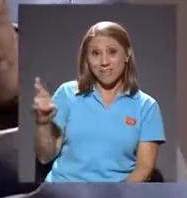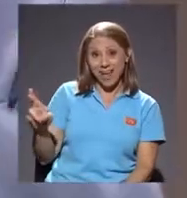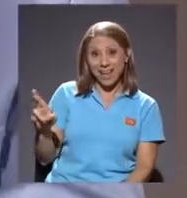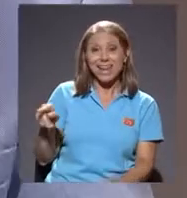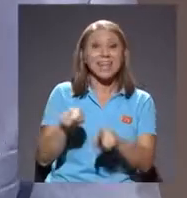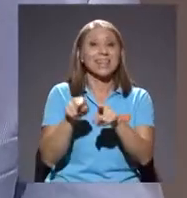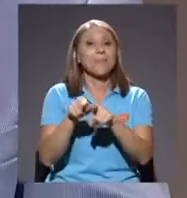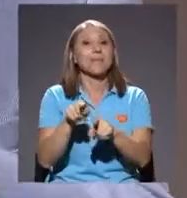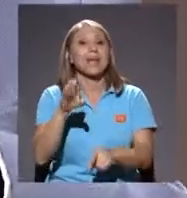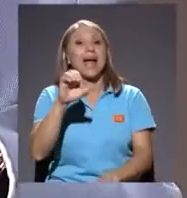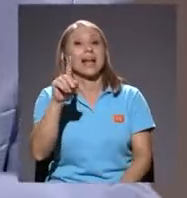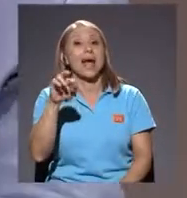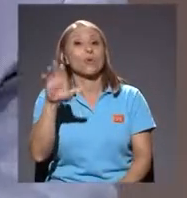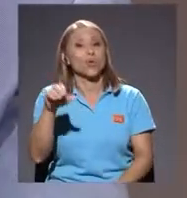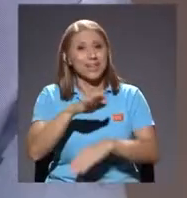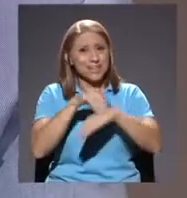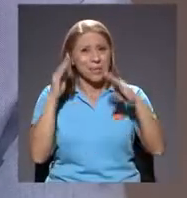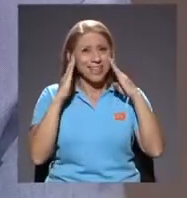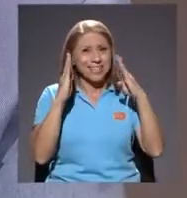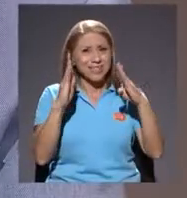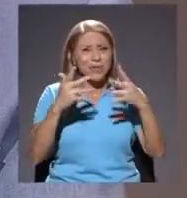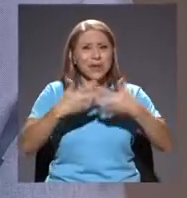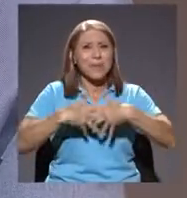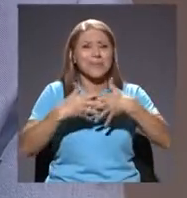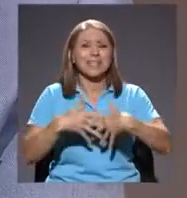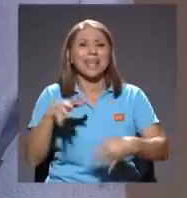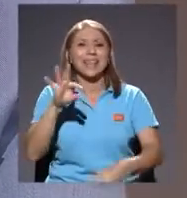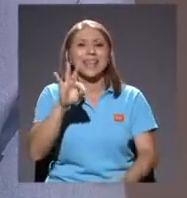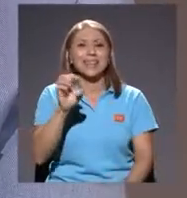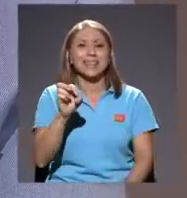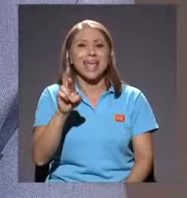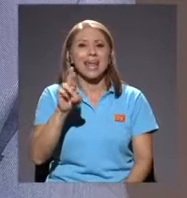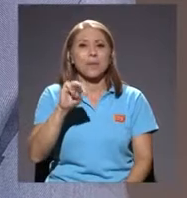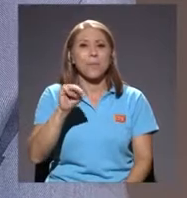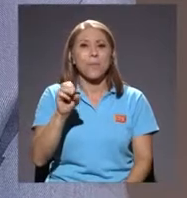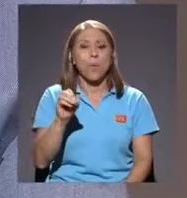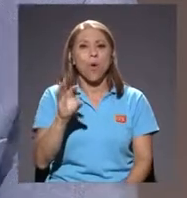termoformado que es una empresa para hacer empaques